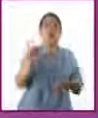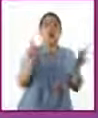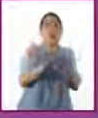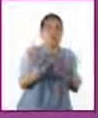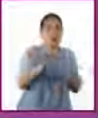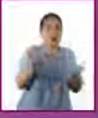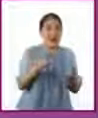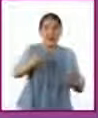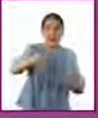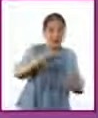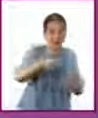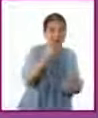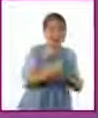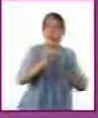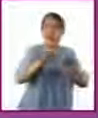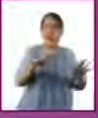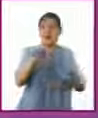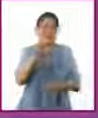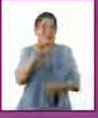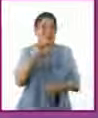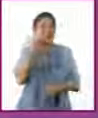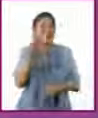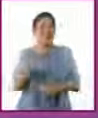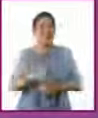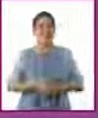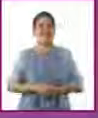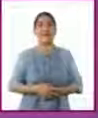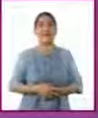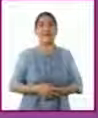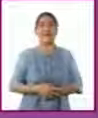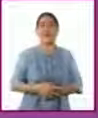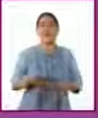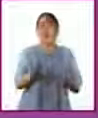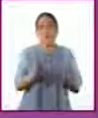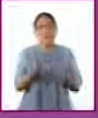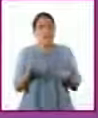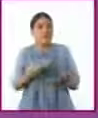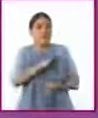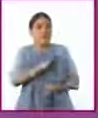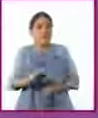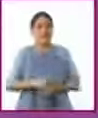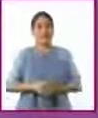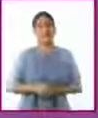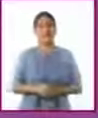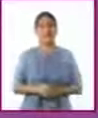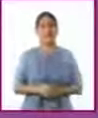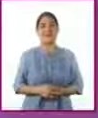encontrar la información que deseas. ¿Qué hacer en ese caso?